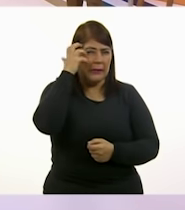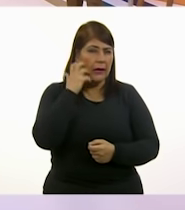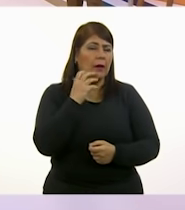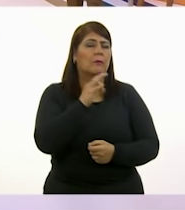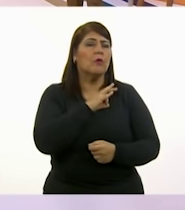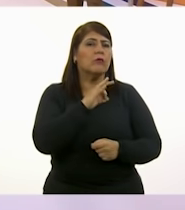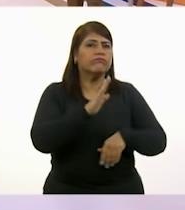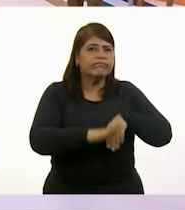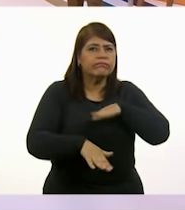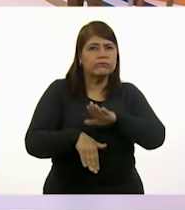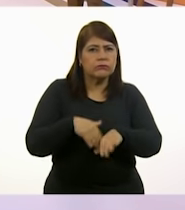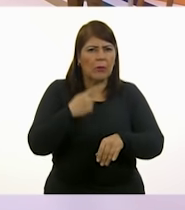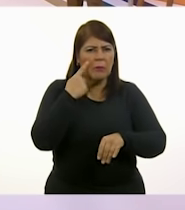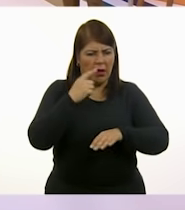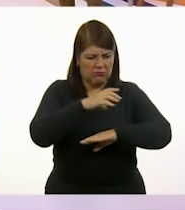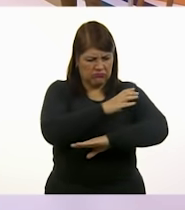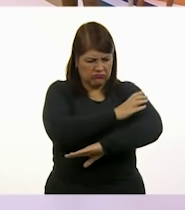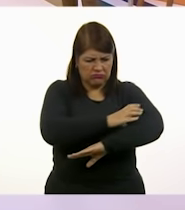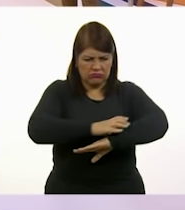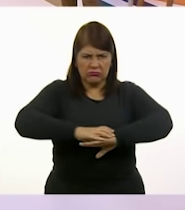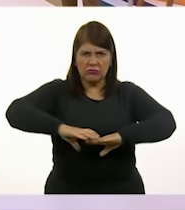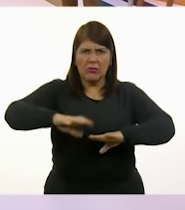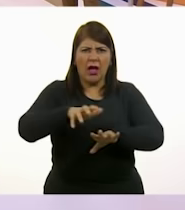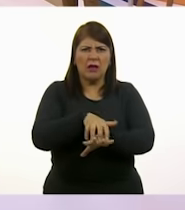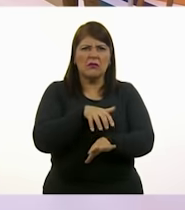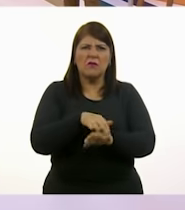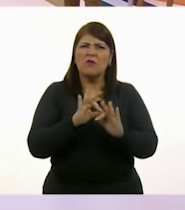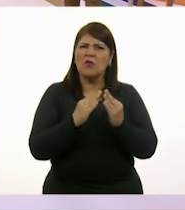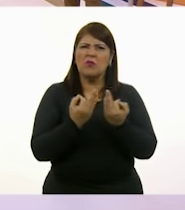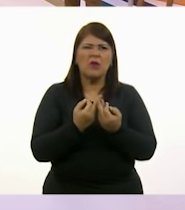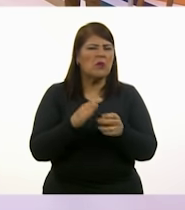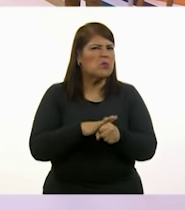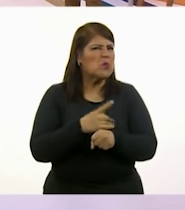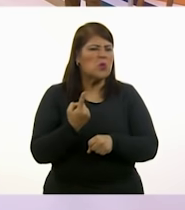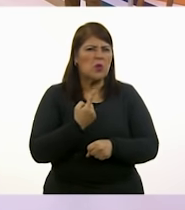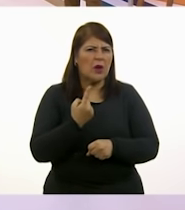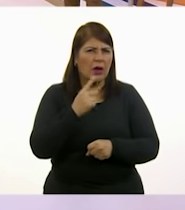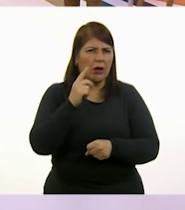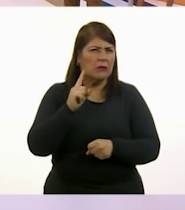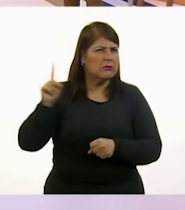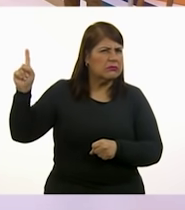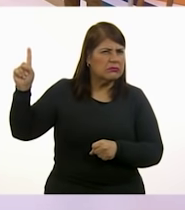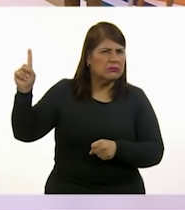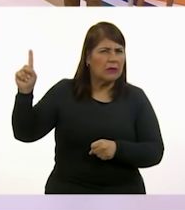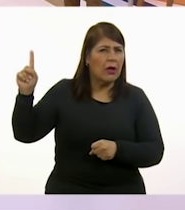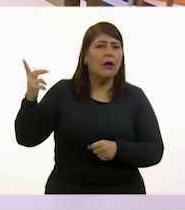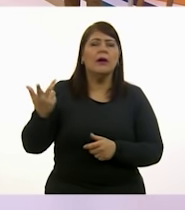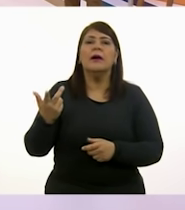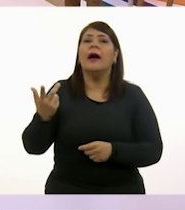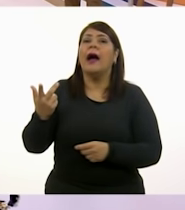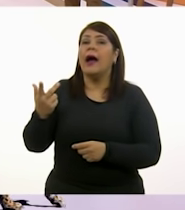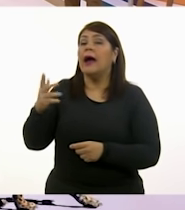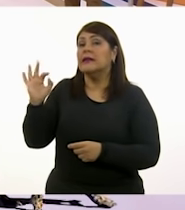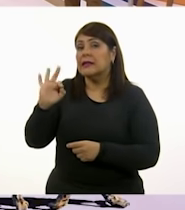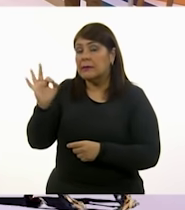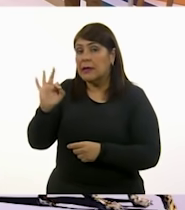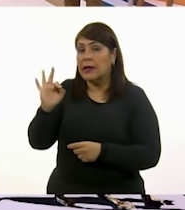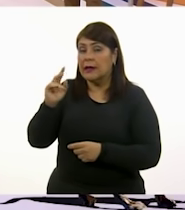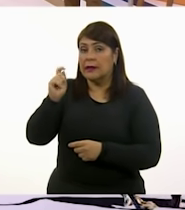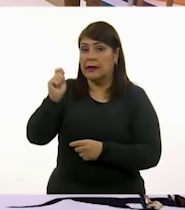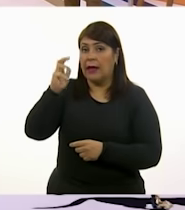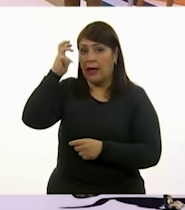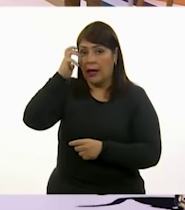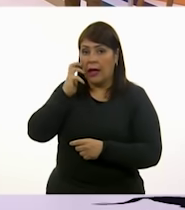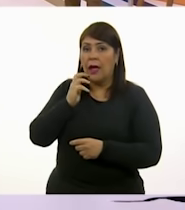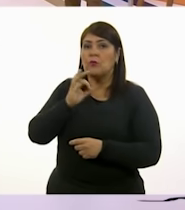leopardo tienen esa forma, Pepe? Creo que es para que pueda correr mejor Muy bien Y pueda dar